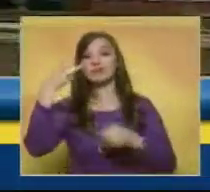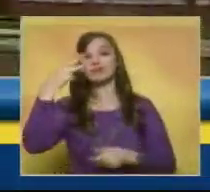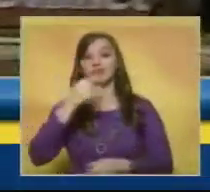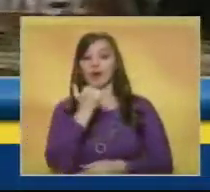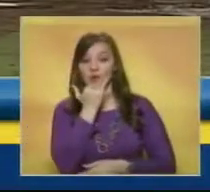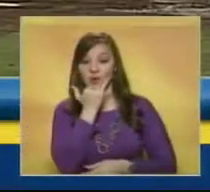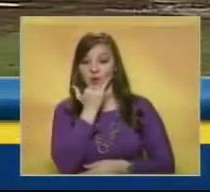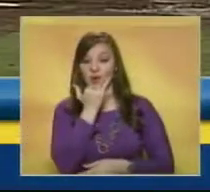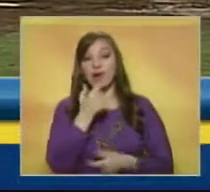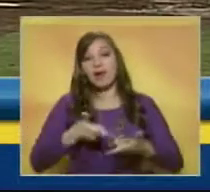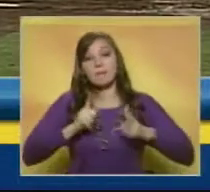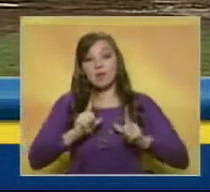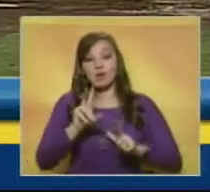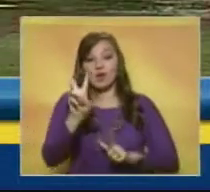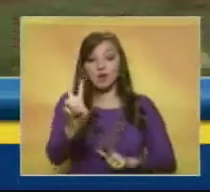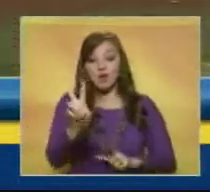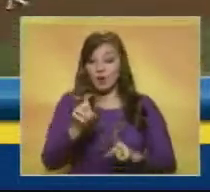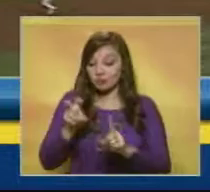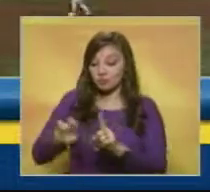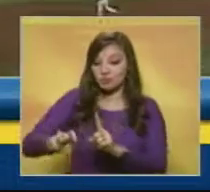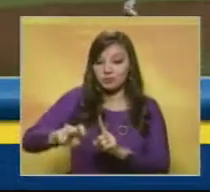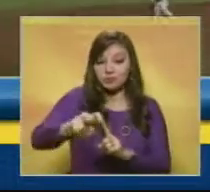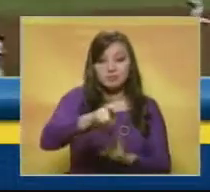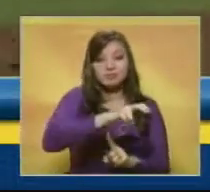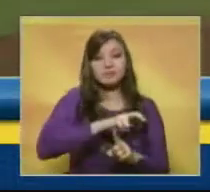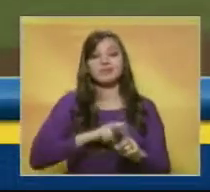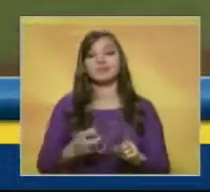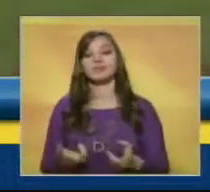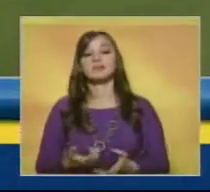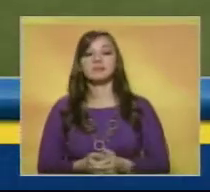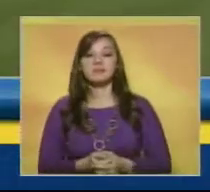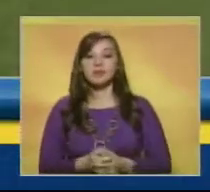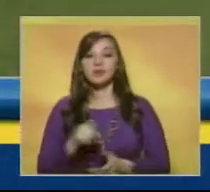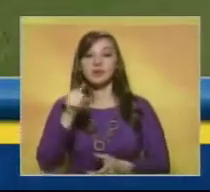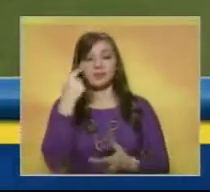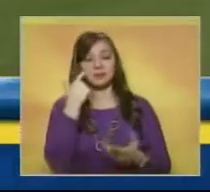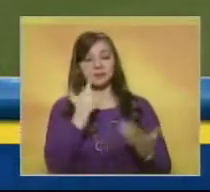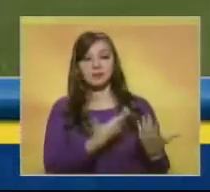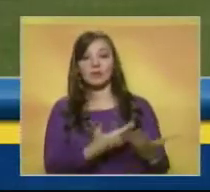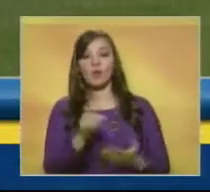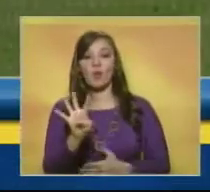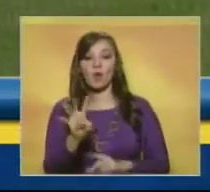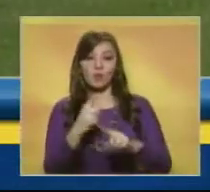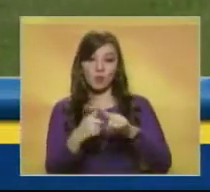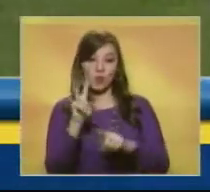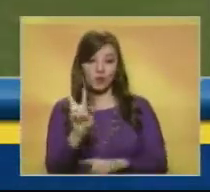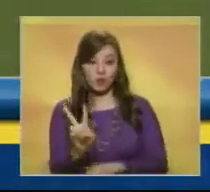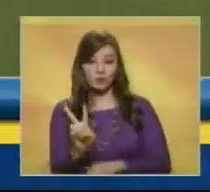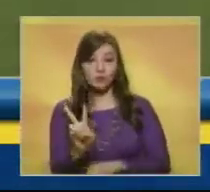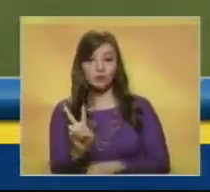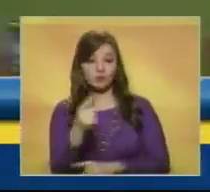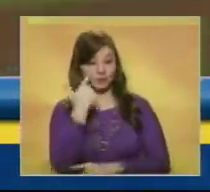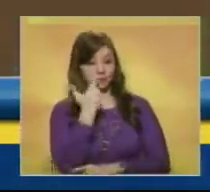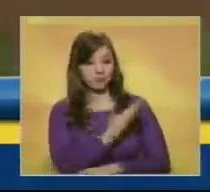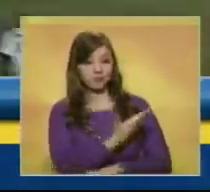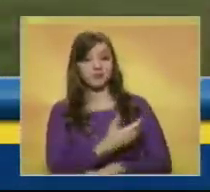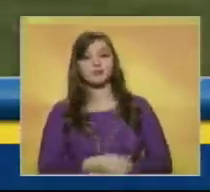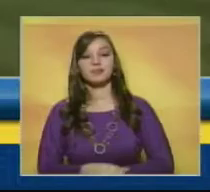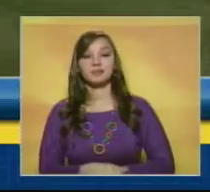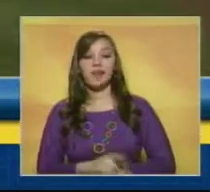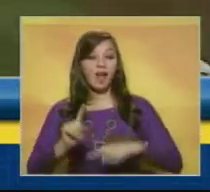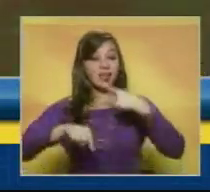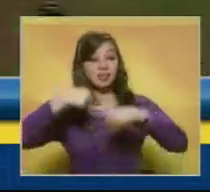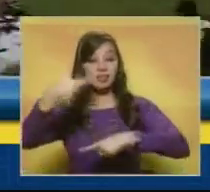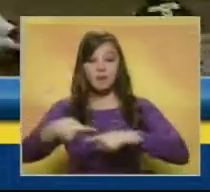que permitió un par de carreras, y luego con elevado sacrificio de Tomás Telis, que dejó el choque 4-2. Ahí lo vemos en las imágenes. Luego los